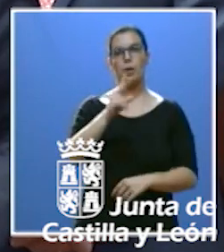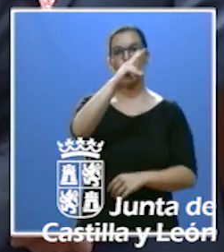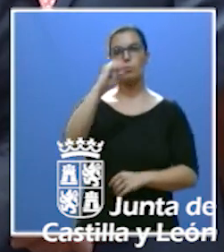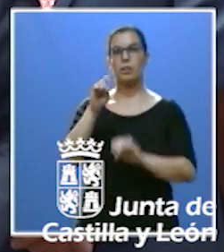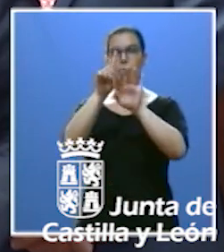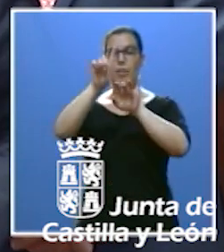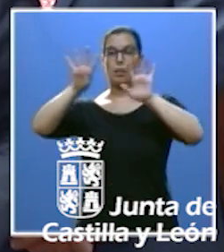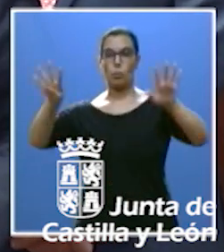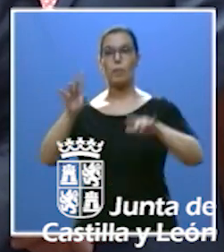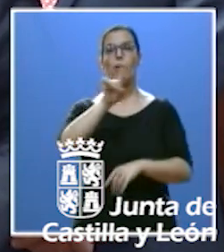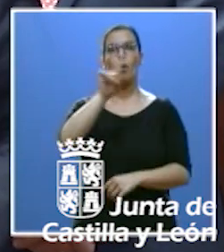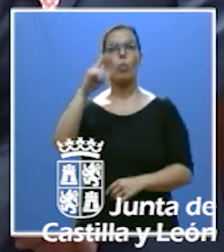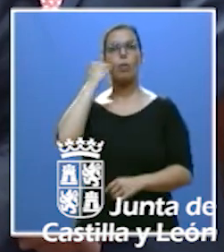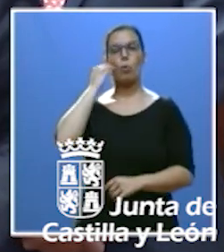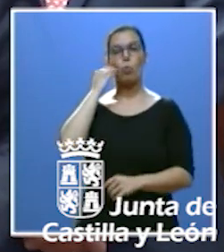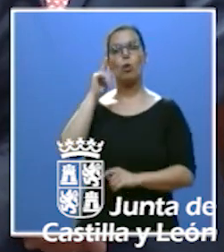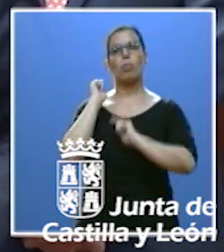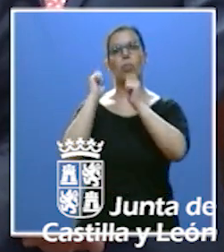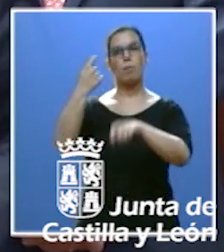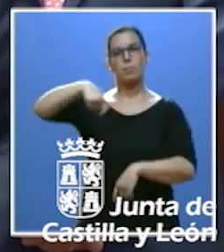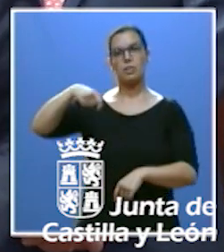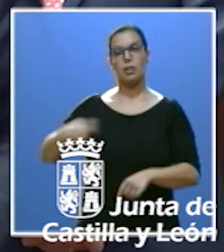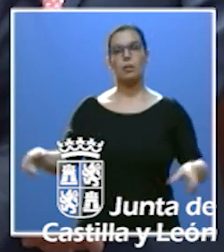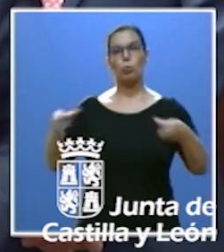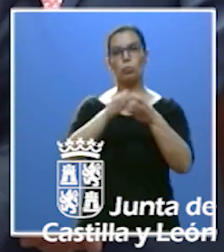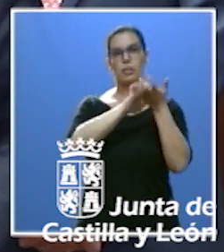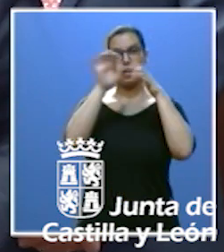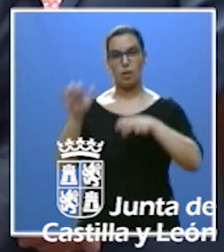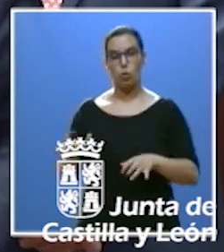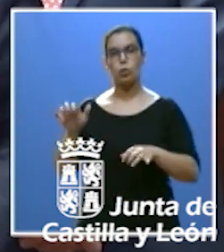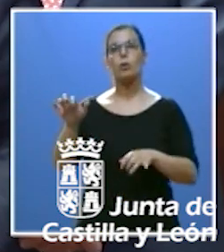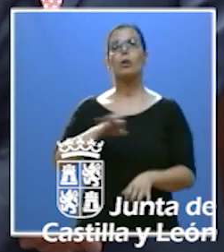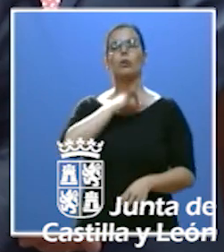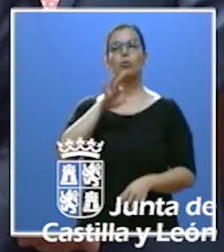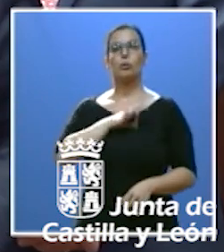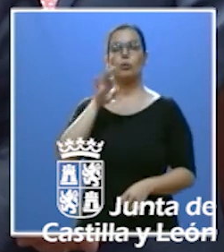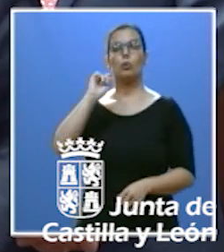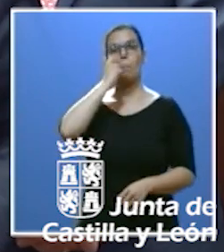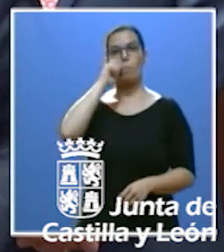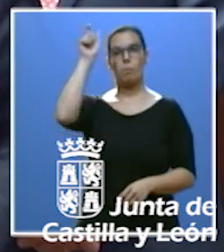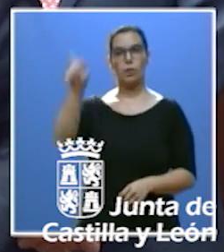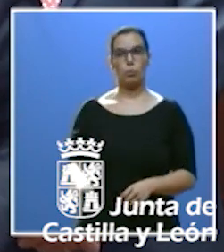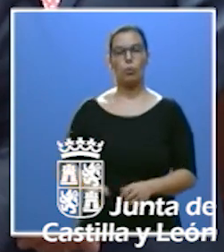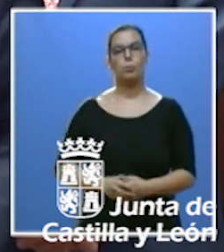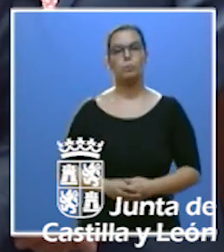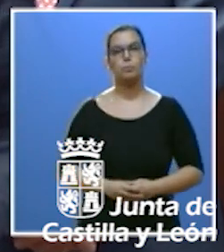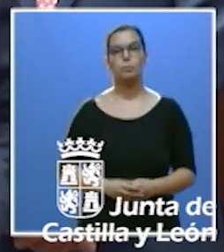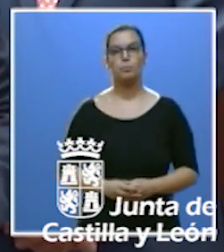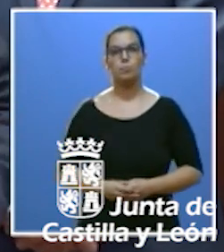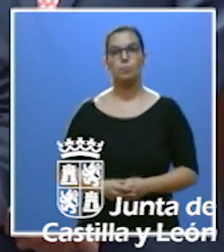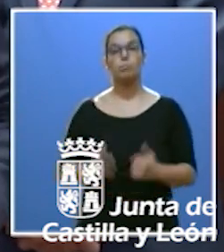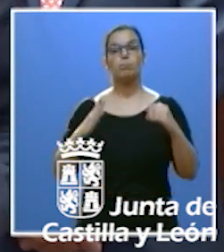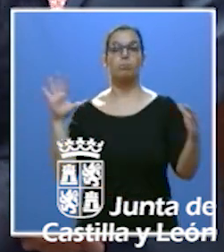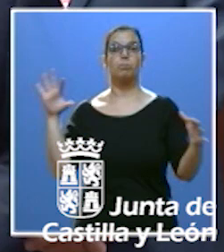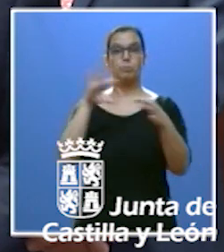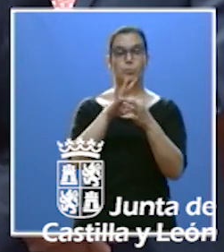409/2019 de 11 de julio, por el que se nombra presidente de la Junta de Castilla y León a don Alfonso Fernández Mañueco. De conformidad